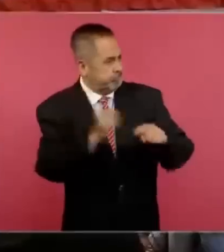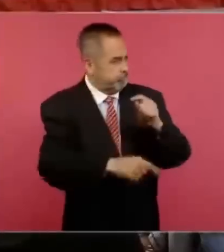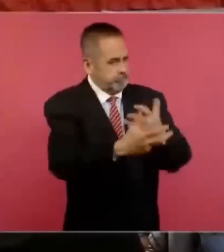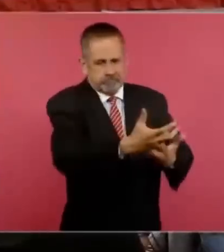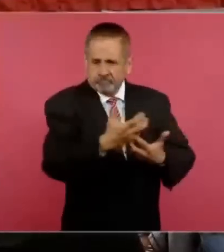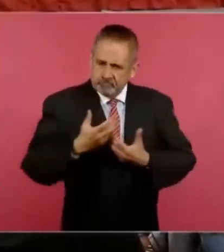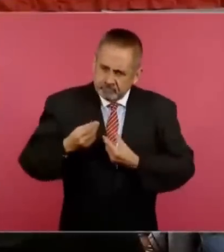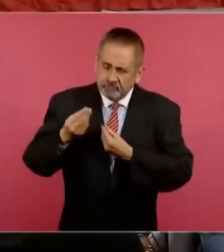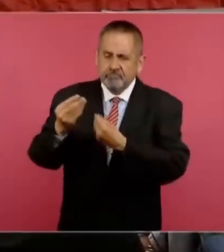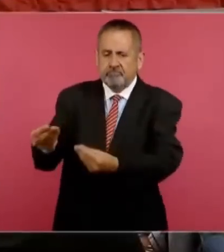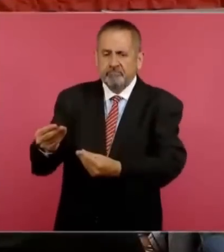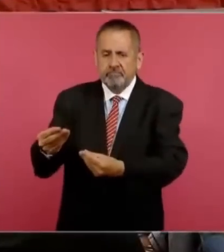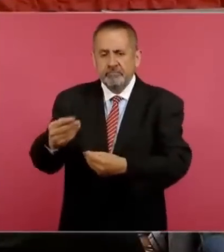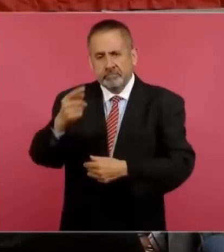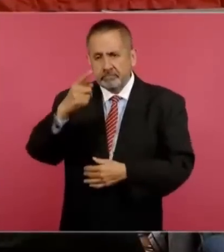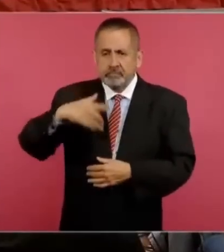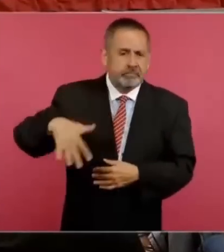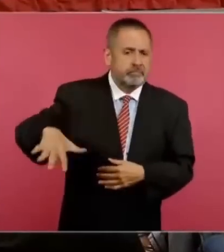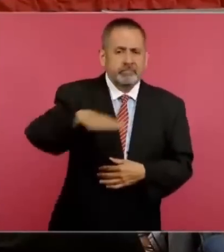Pueblo de México,